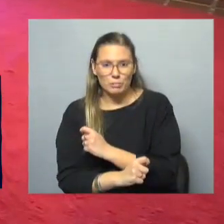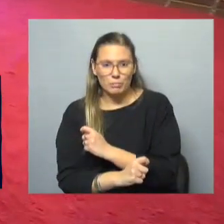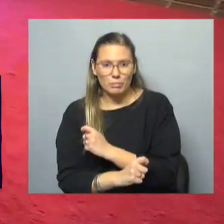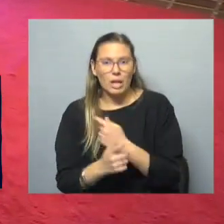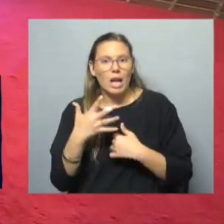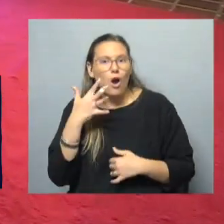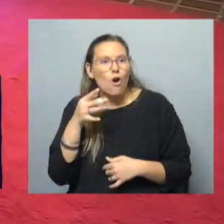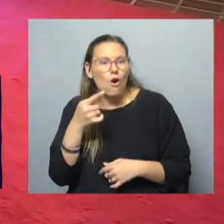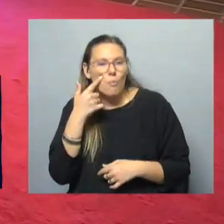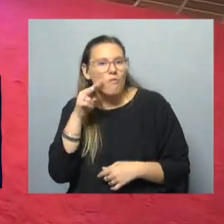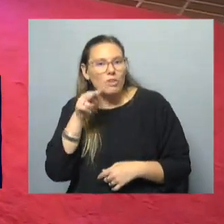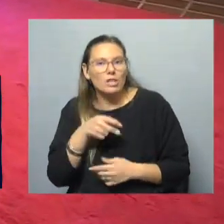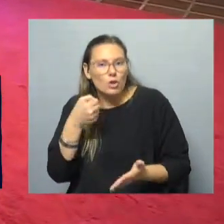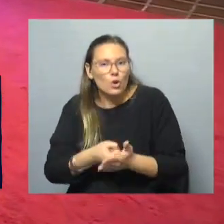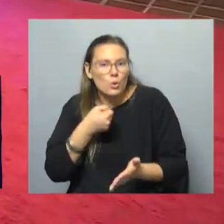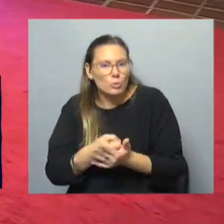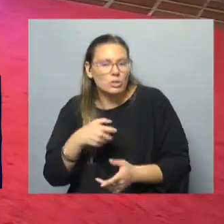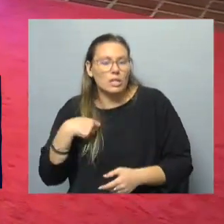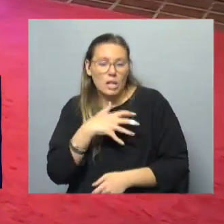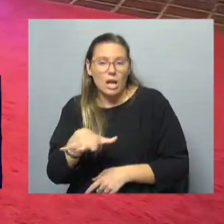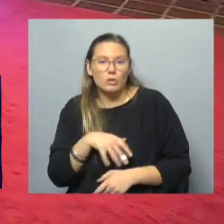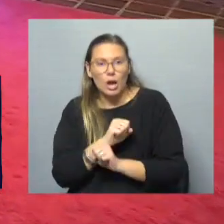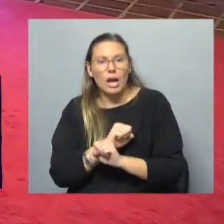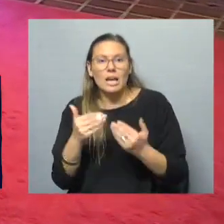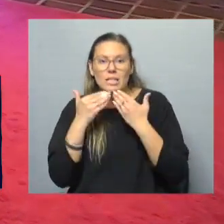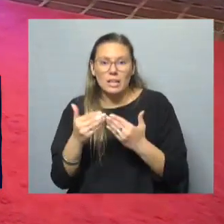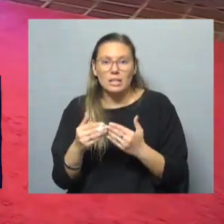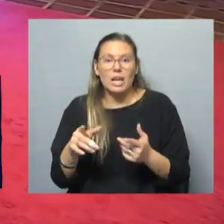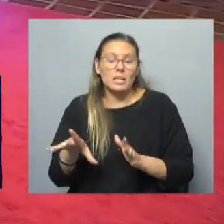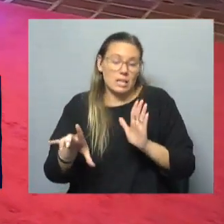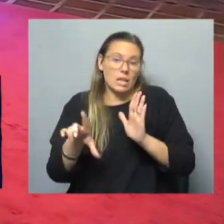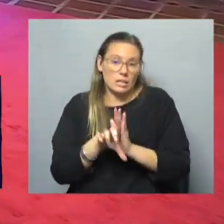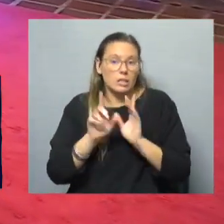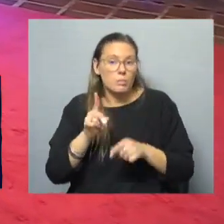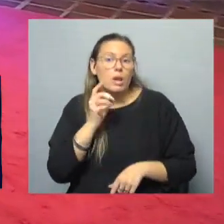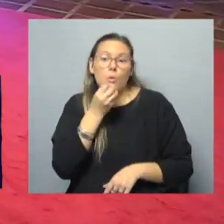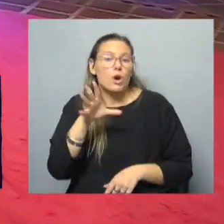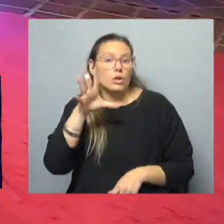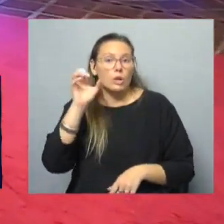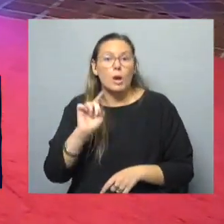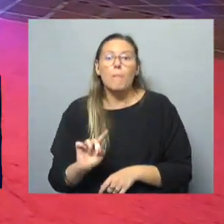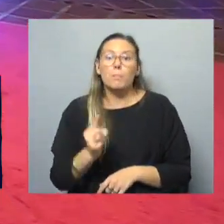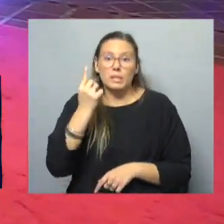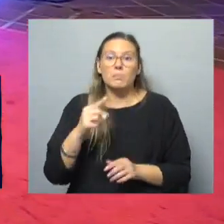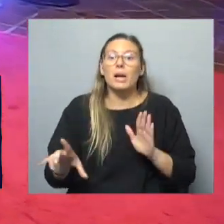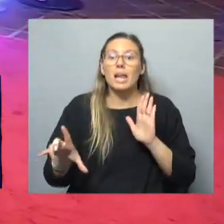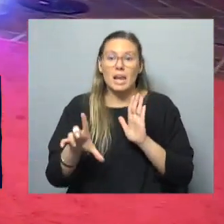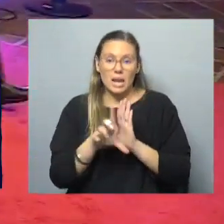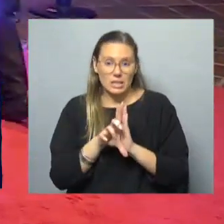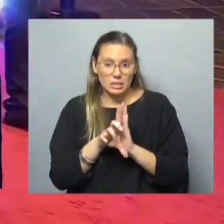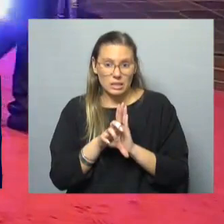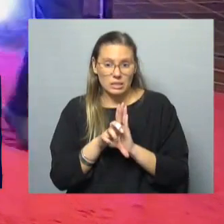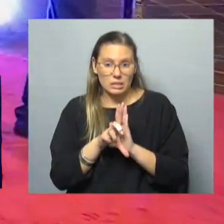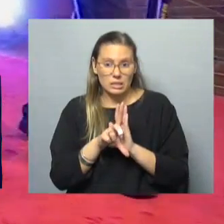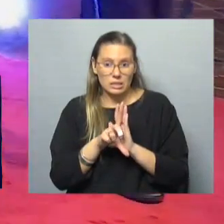siendo testigos de la lucha de la sociedad civil que logró los marcos legislativos, porque está bueno recordar que las principales leyes que tienen que